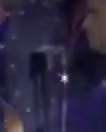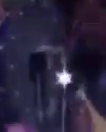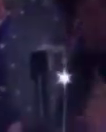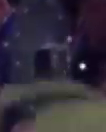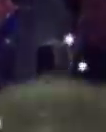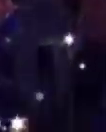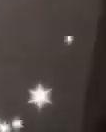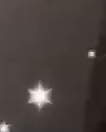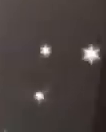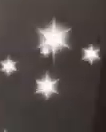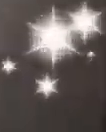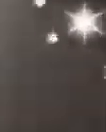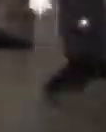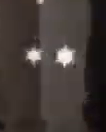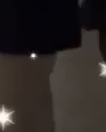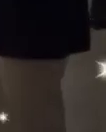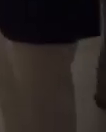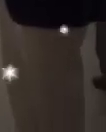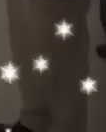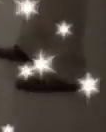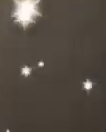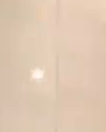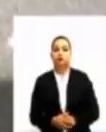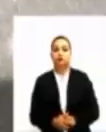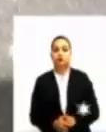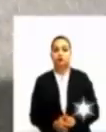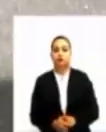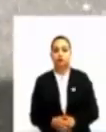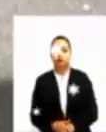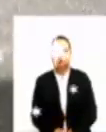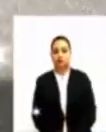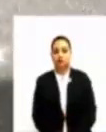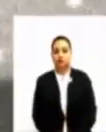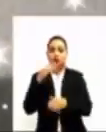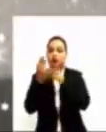injusticia estas fueron las encueradas de la